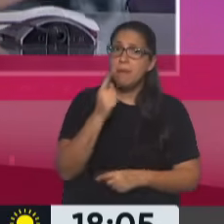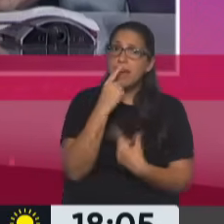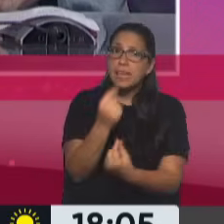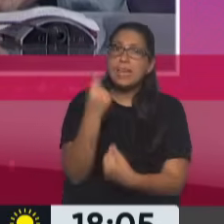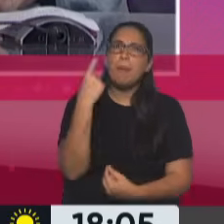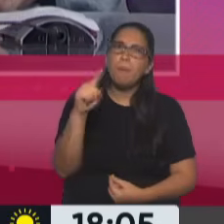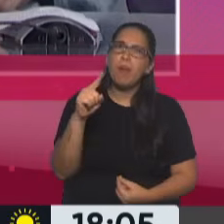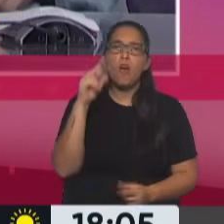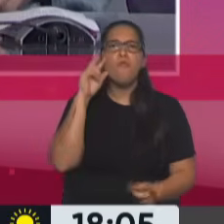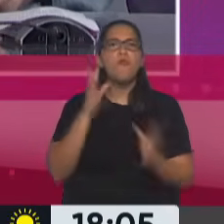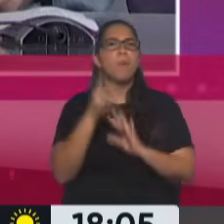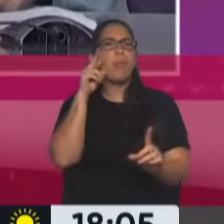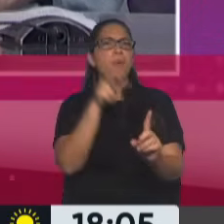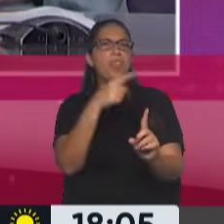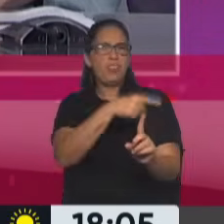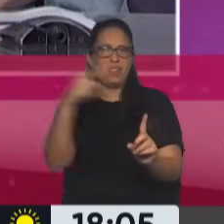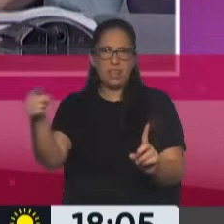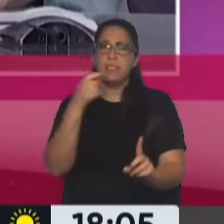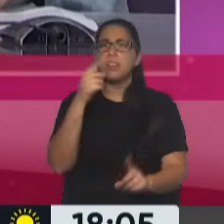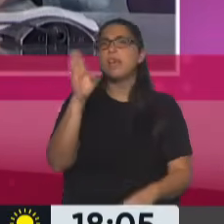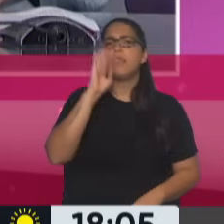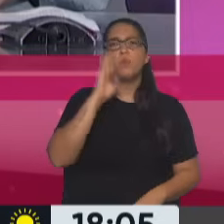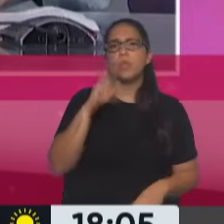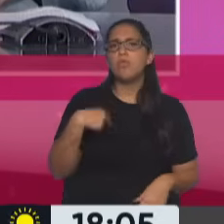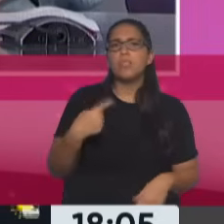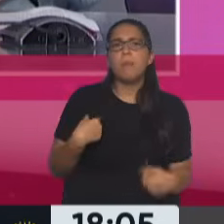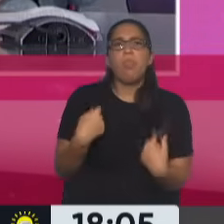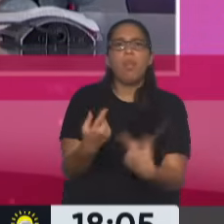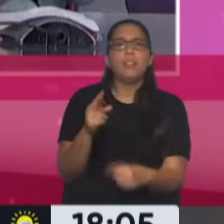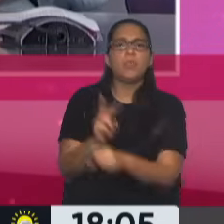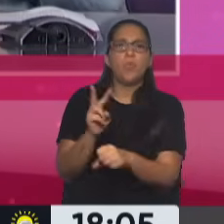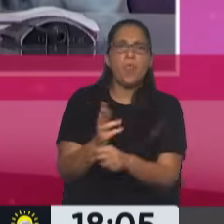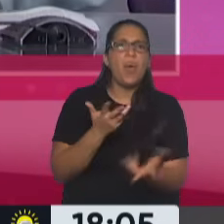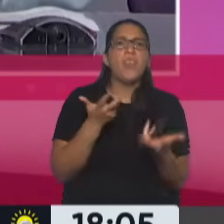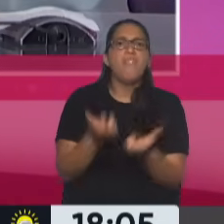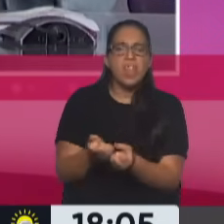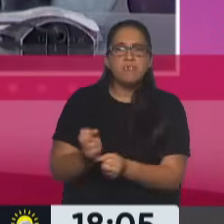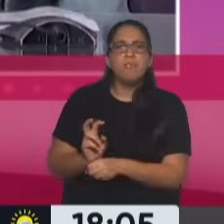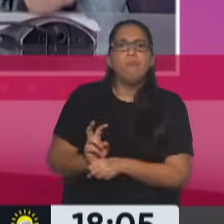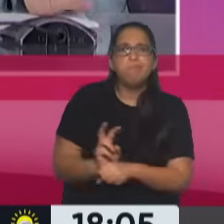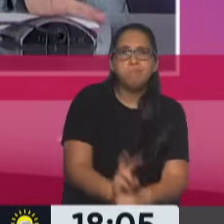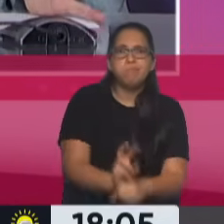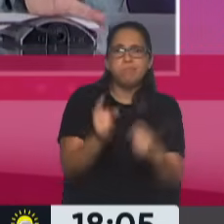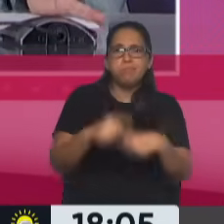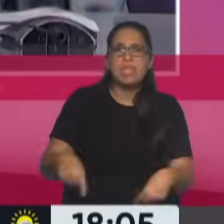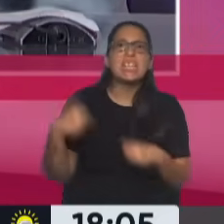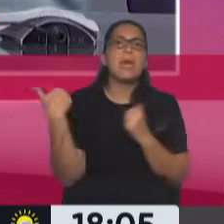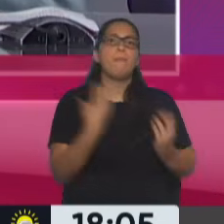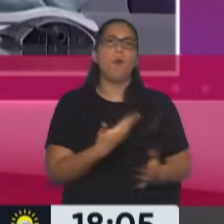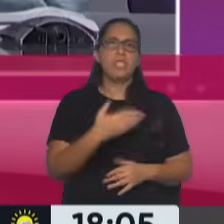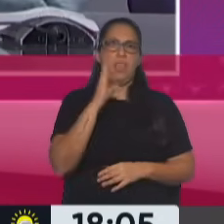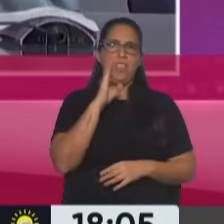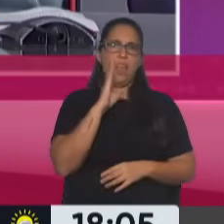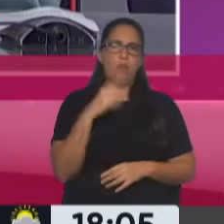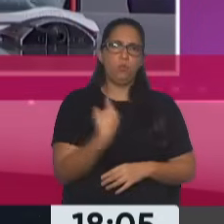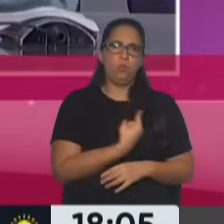¿no? Porque lo que dice es, bueno, Estados Unidos siempre garantizó la seguridad, la defensa y demás, y en definitiva se aprovecharon de Estados Unidos. O sea, me